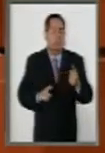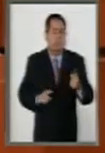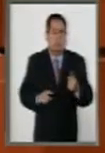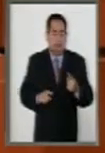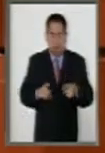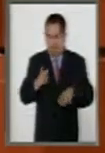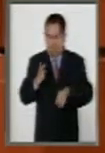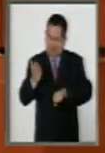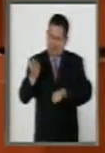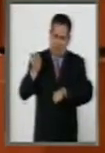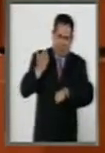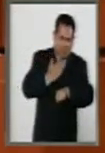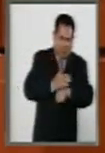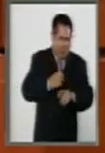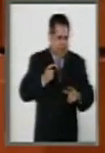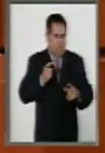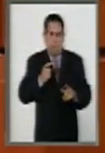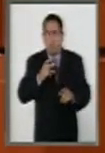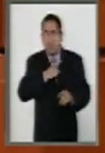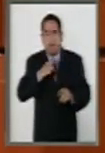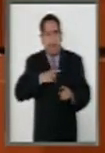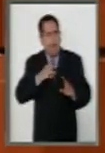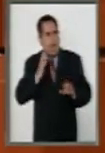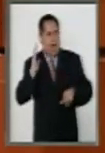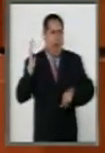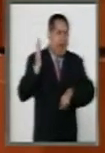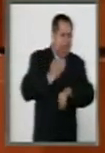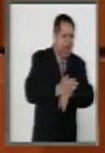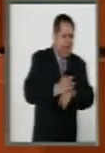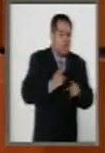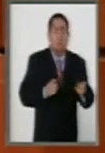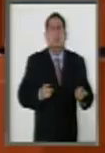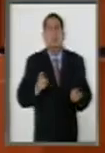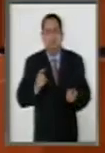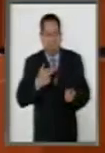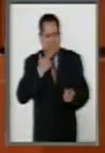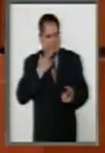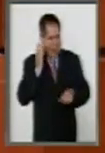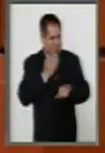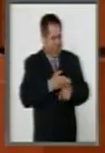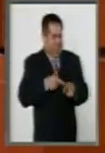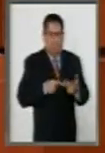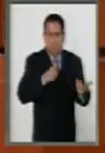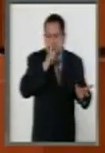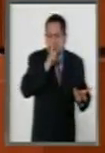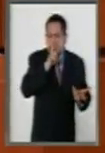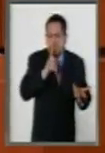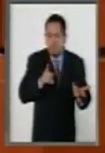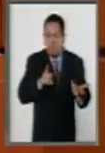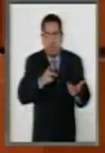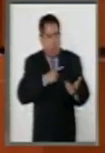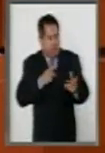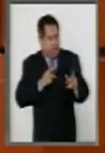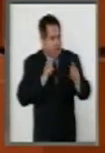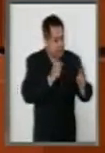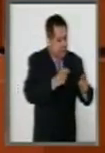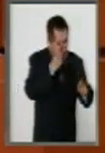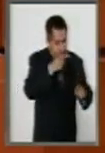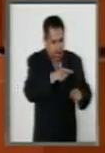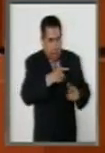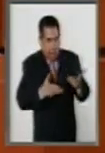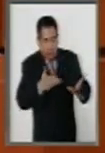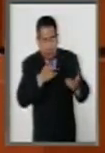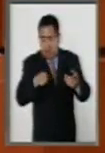pena. La pena no es para castigar. El fin de las sanciones penales, además de restaurar los derechos de las víctimas y